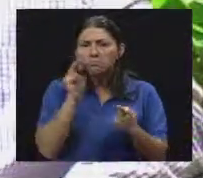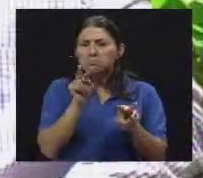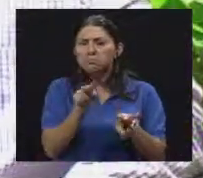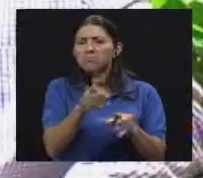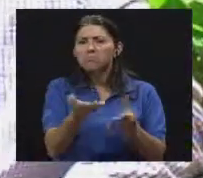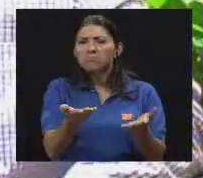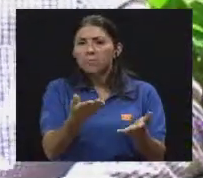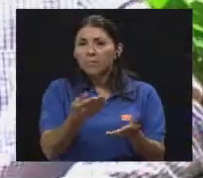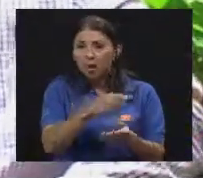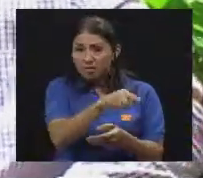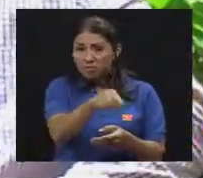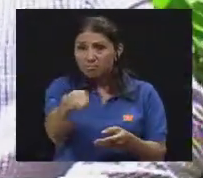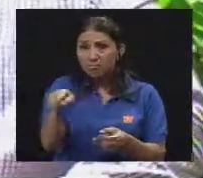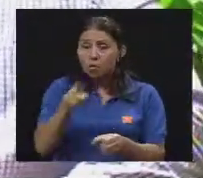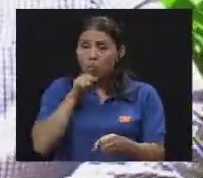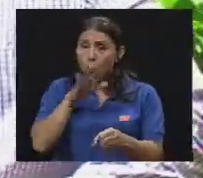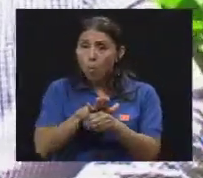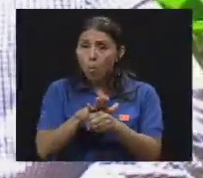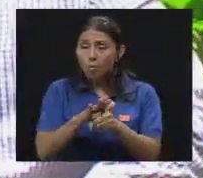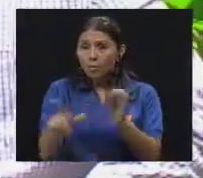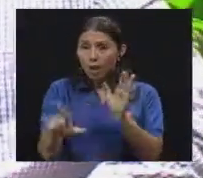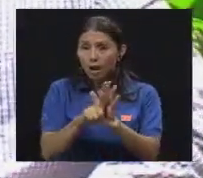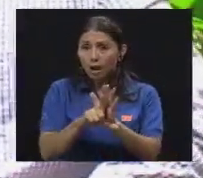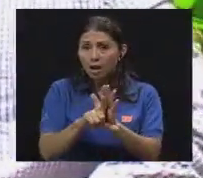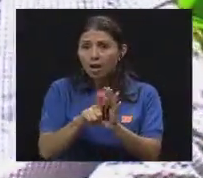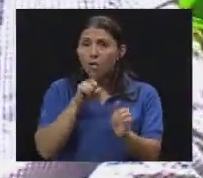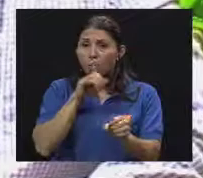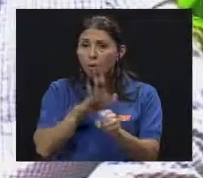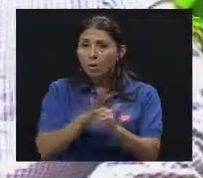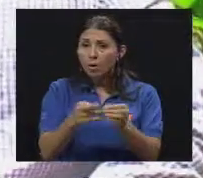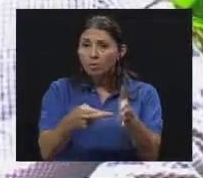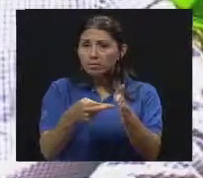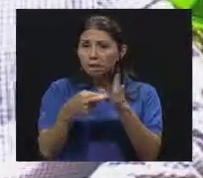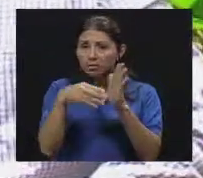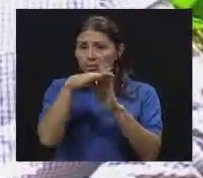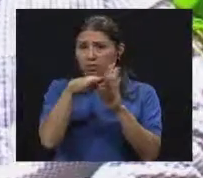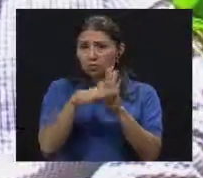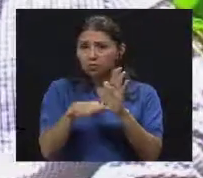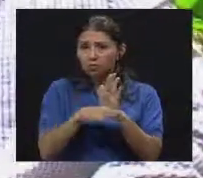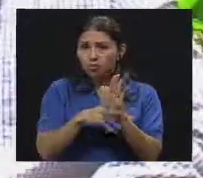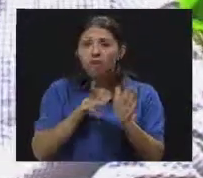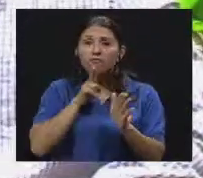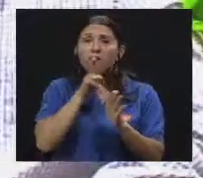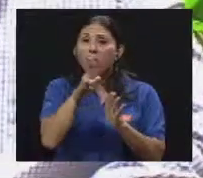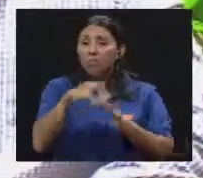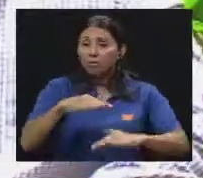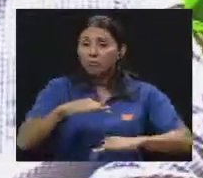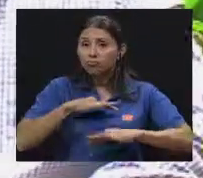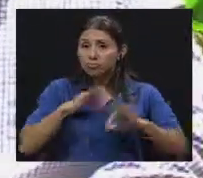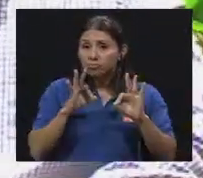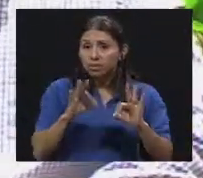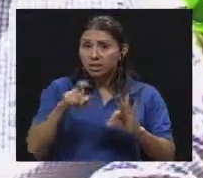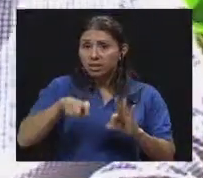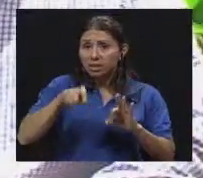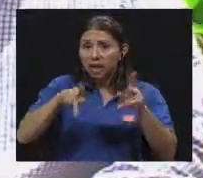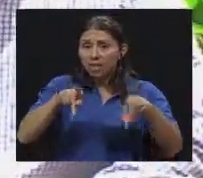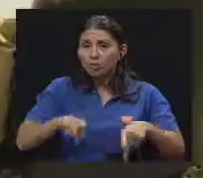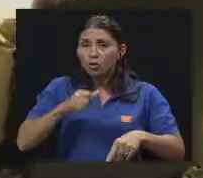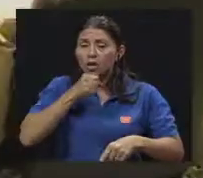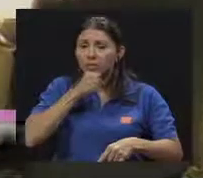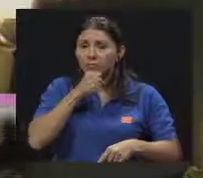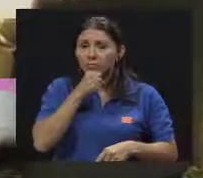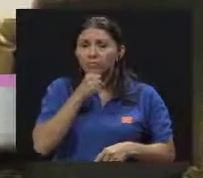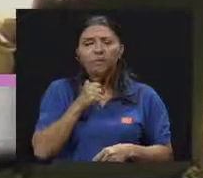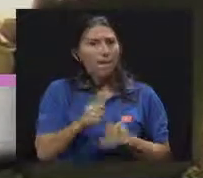estas iniciativas? ¿Cumplen con la ley? ¿Cumplen con los requerimientos? ¿Están solventando realmente las necesidades de estas personas? En